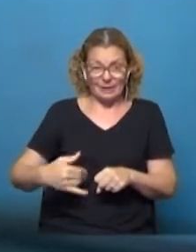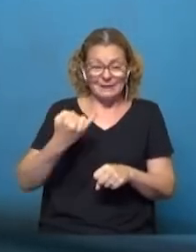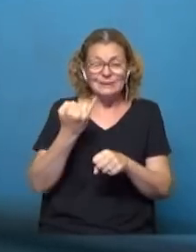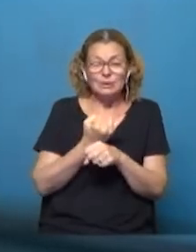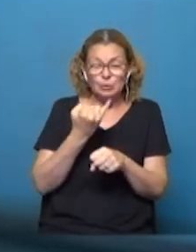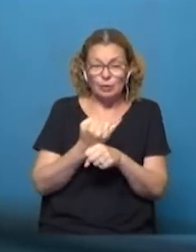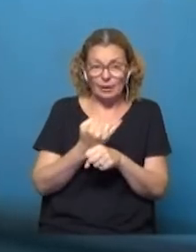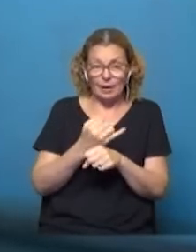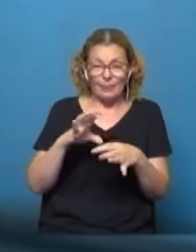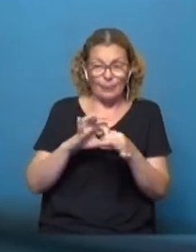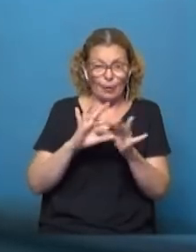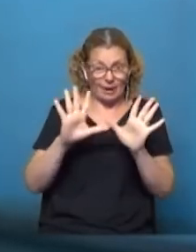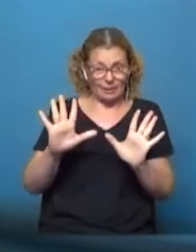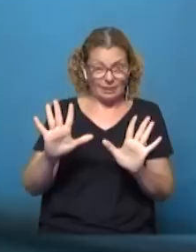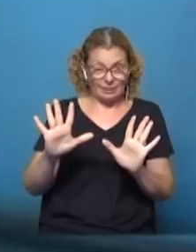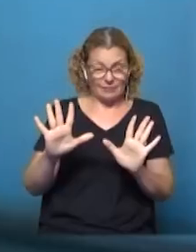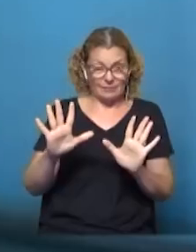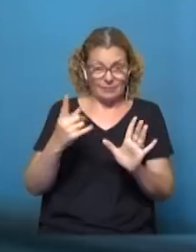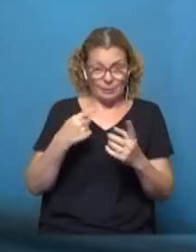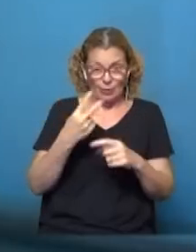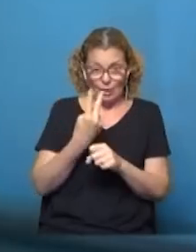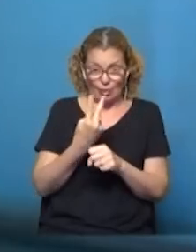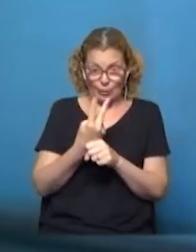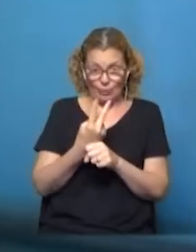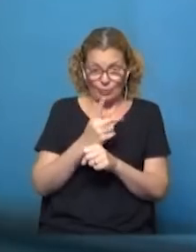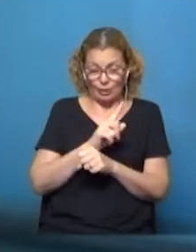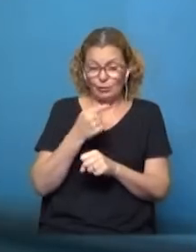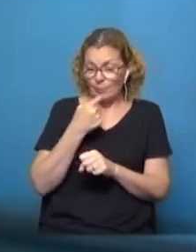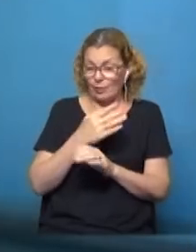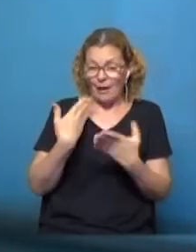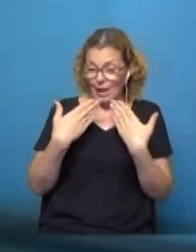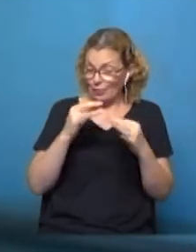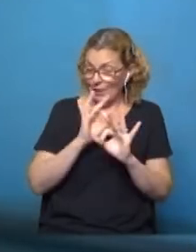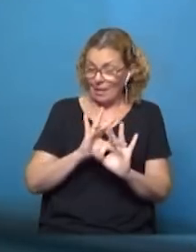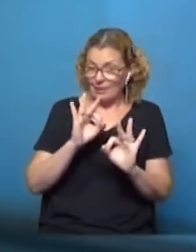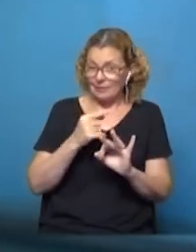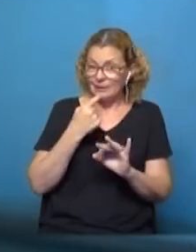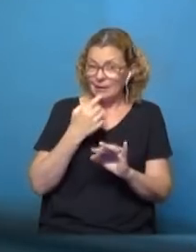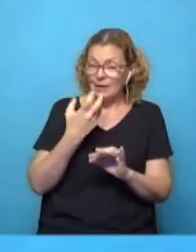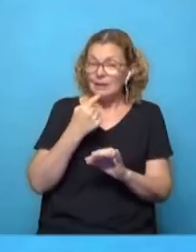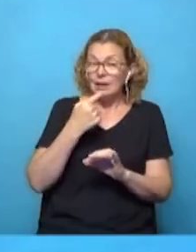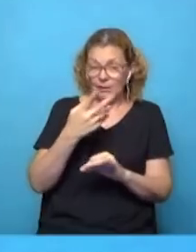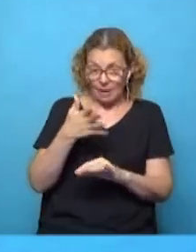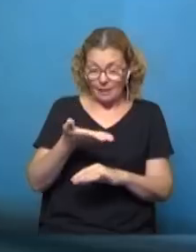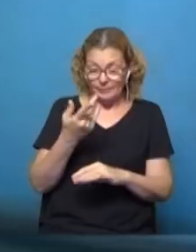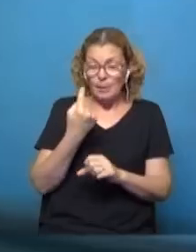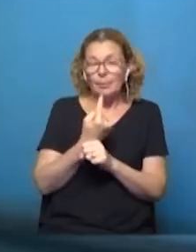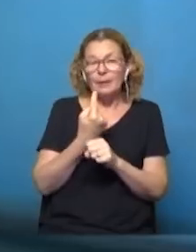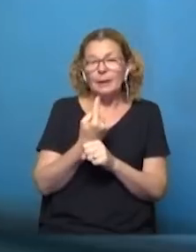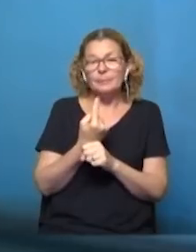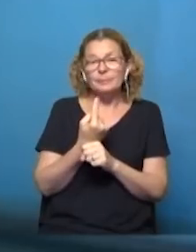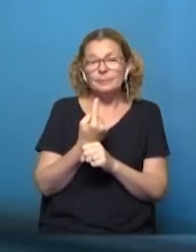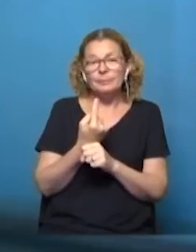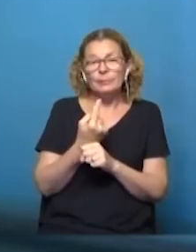la institucionalidad democrática Pero hay dos cosas que no estamos tratando si querés te las digo Dale la primera